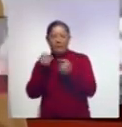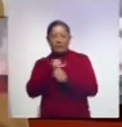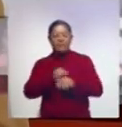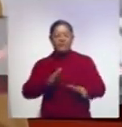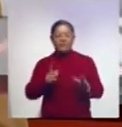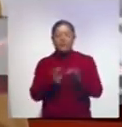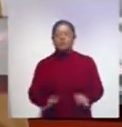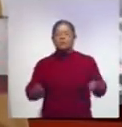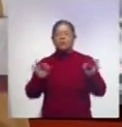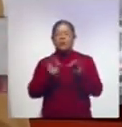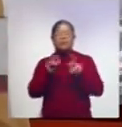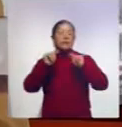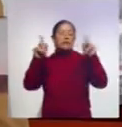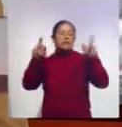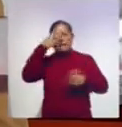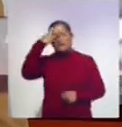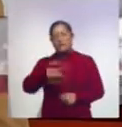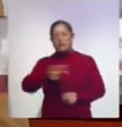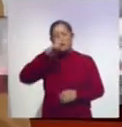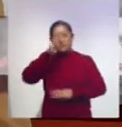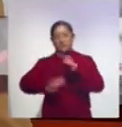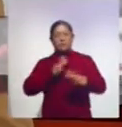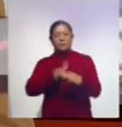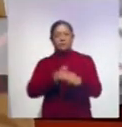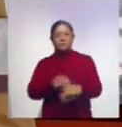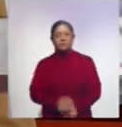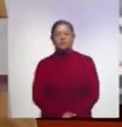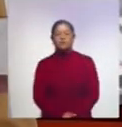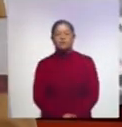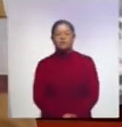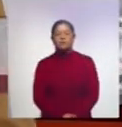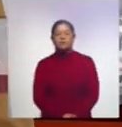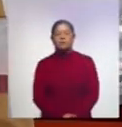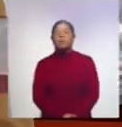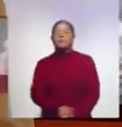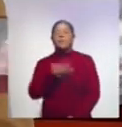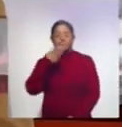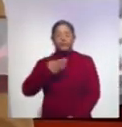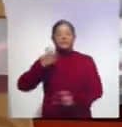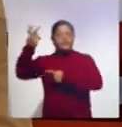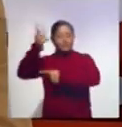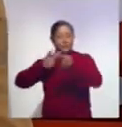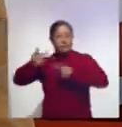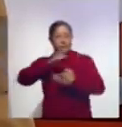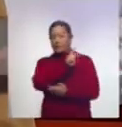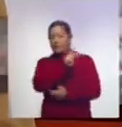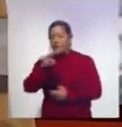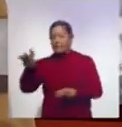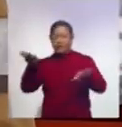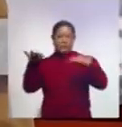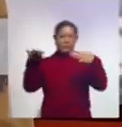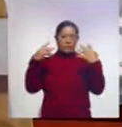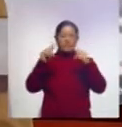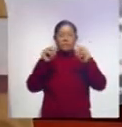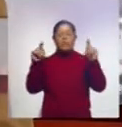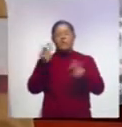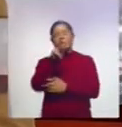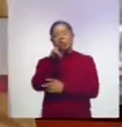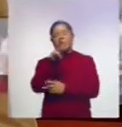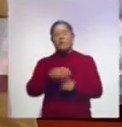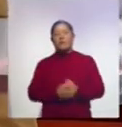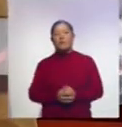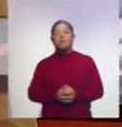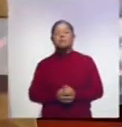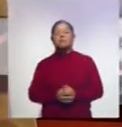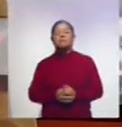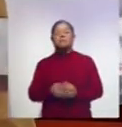más importante de Tlaxcala, México y el mundo. Le doy la más cordial bienvenida a quienes nos ven a través de Tlaxcala Televisión